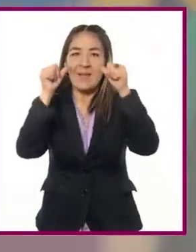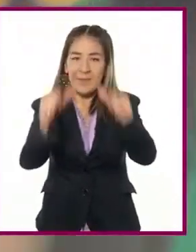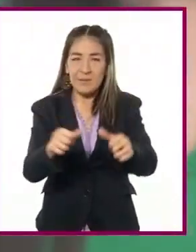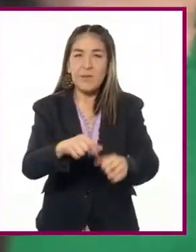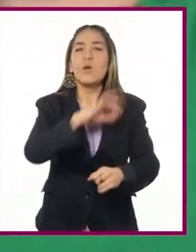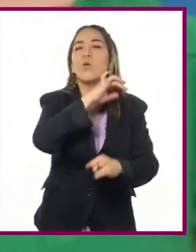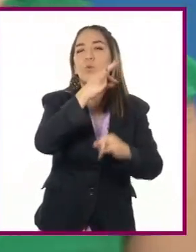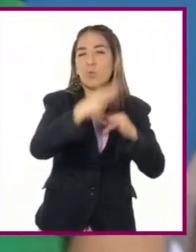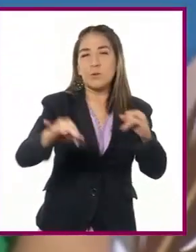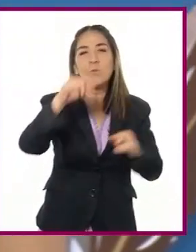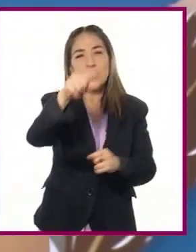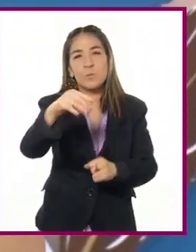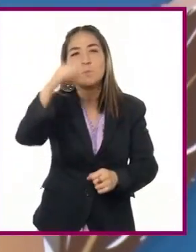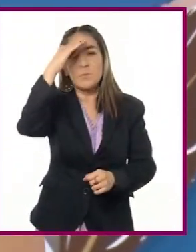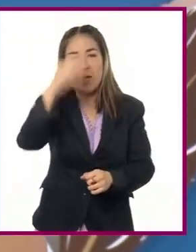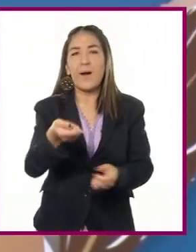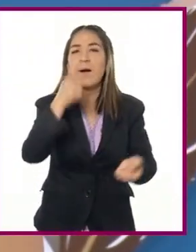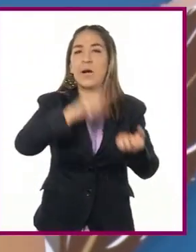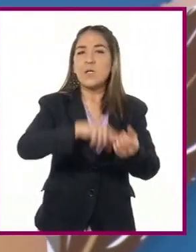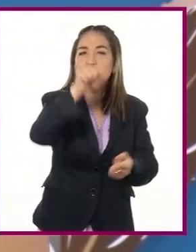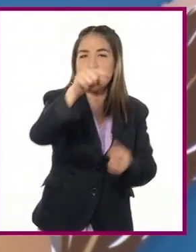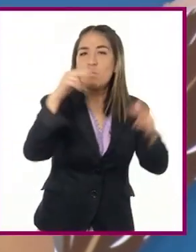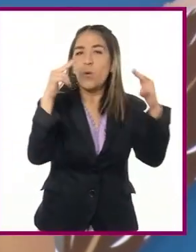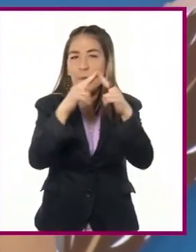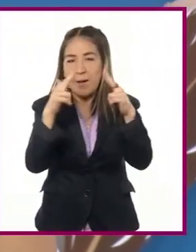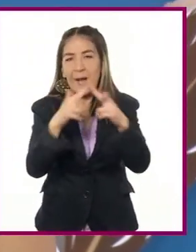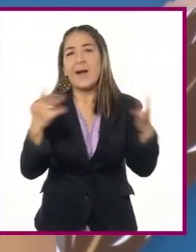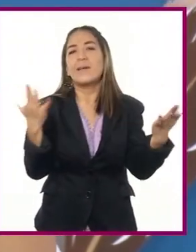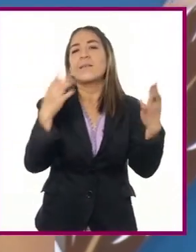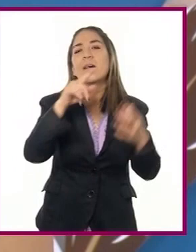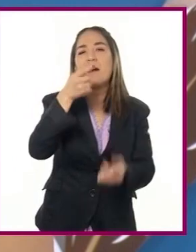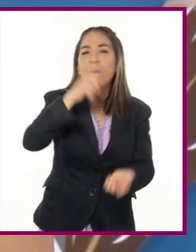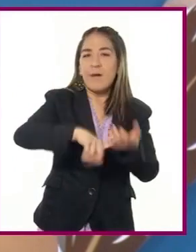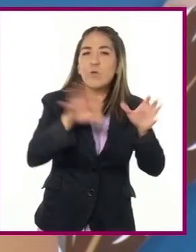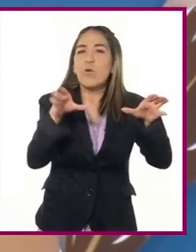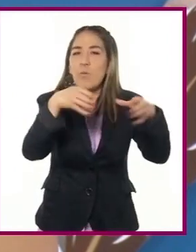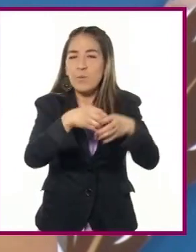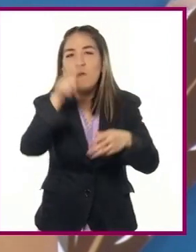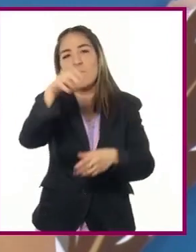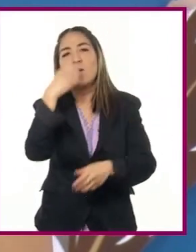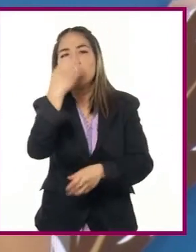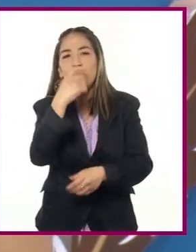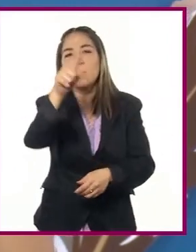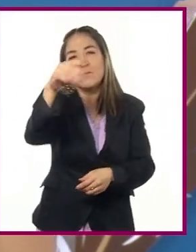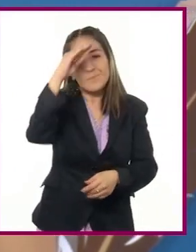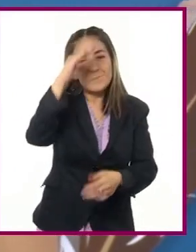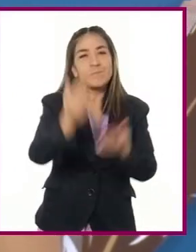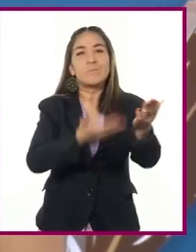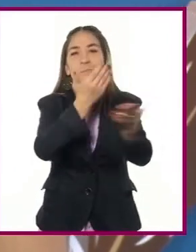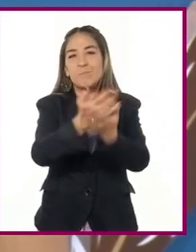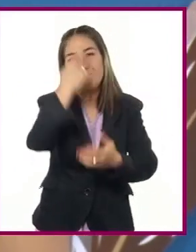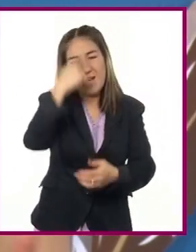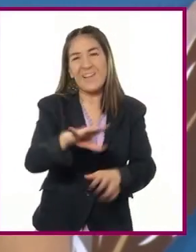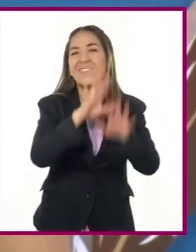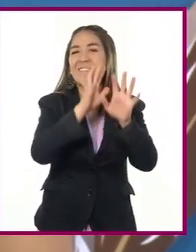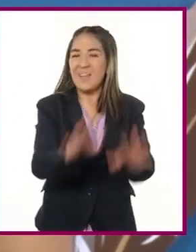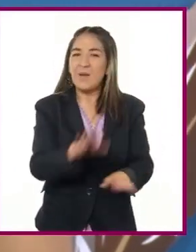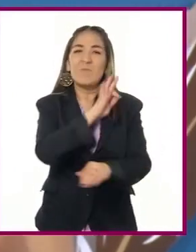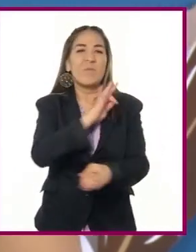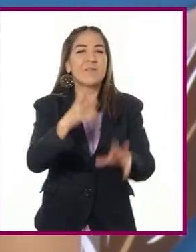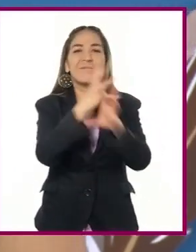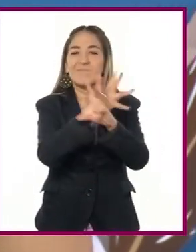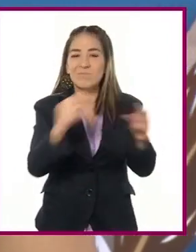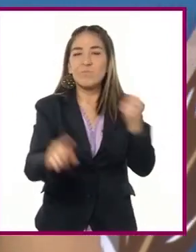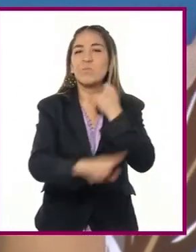reflexionen. En su hogar, en la escuela y comunidad, ¿cuáles son las medidas que propondrían para solucionar los problemas de inequidad